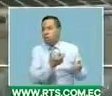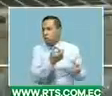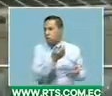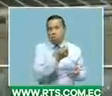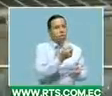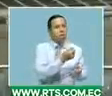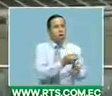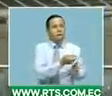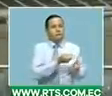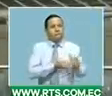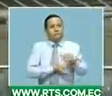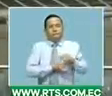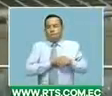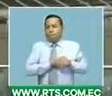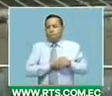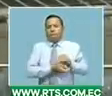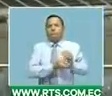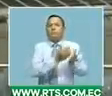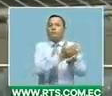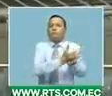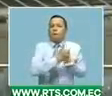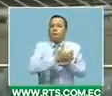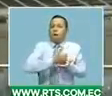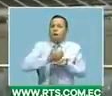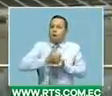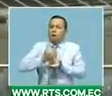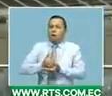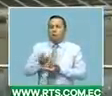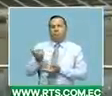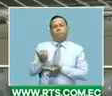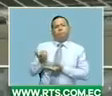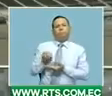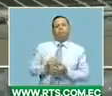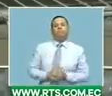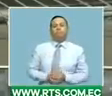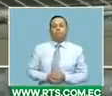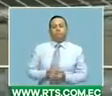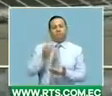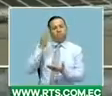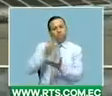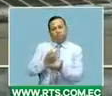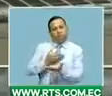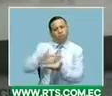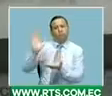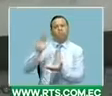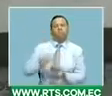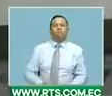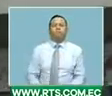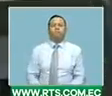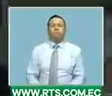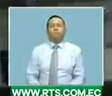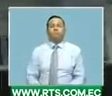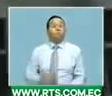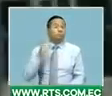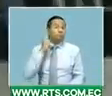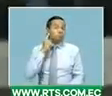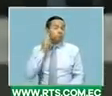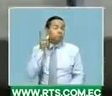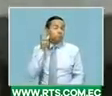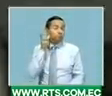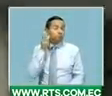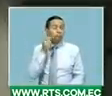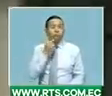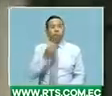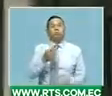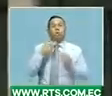¿Cuándo se dieta? No sé. Ya, cuenta conmigo. Este audio filtrado en redes